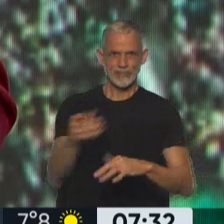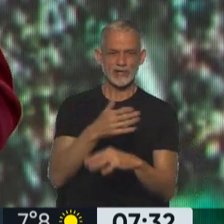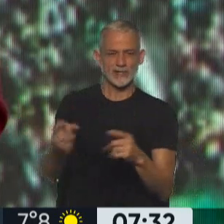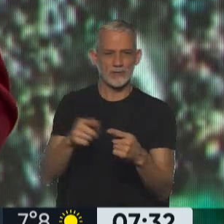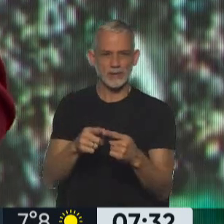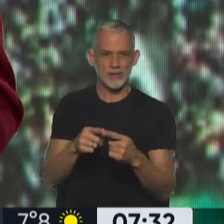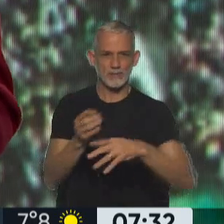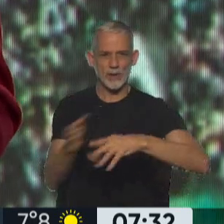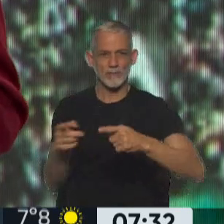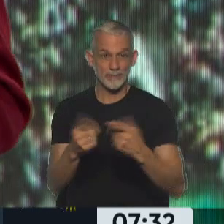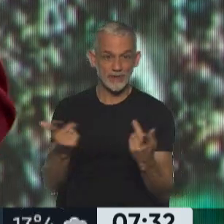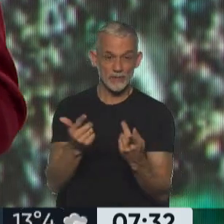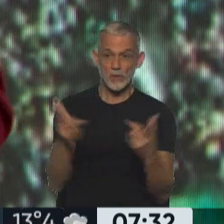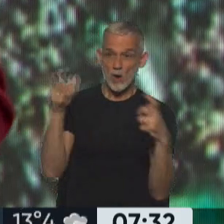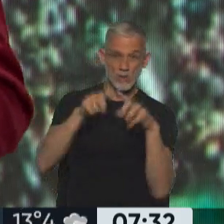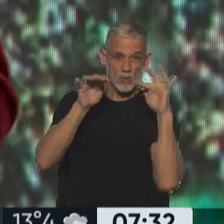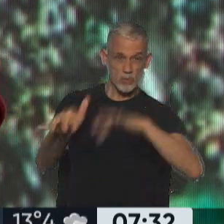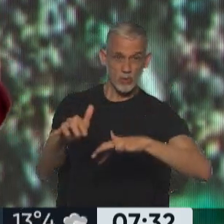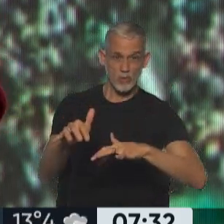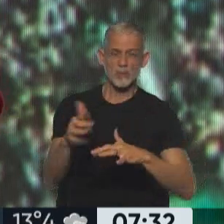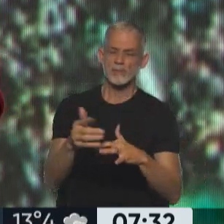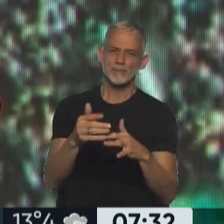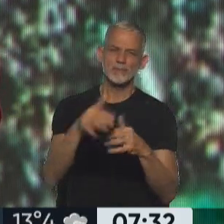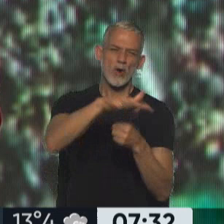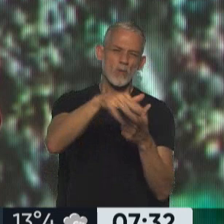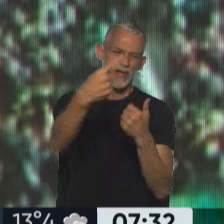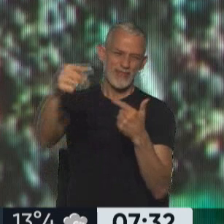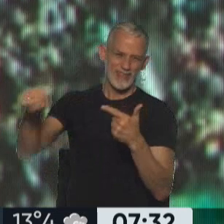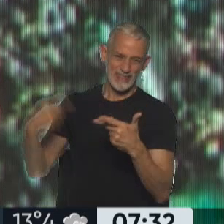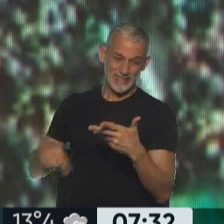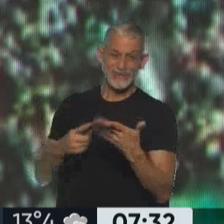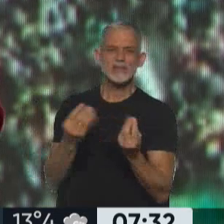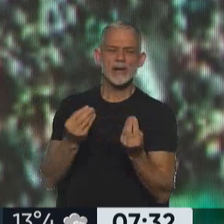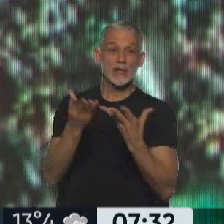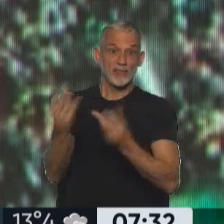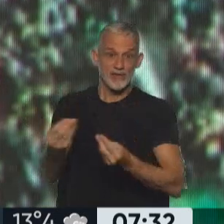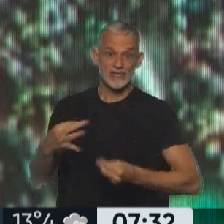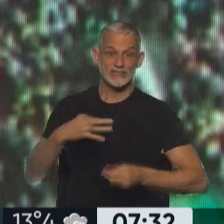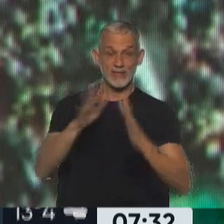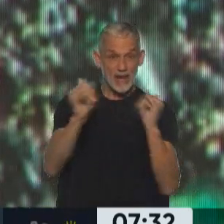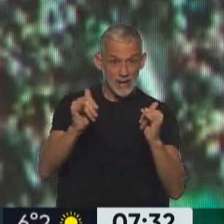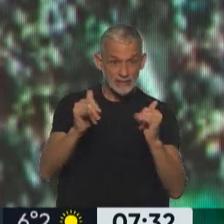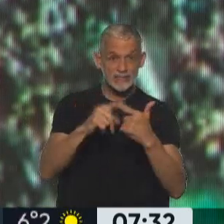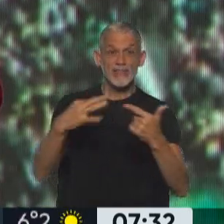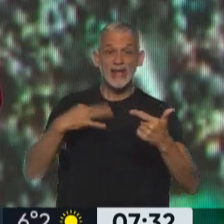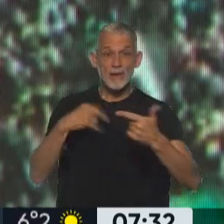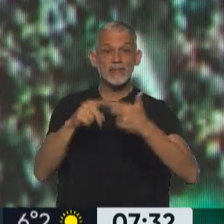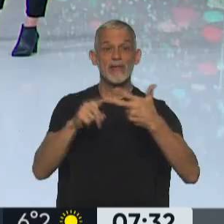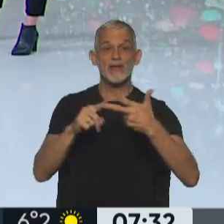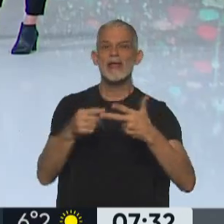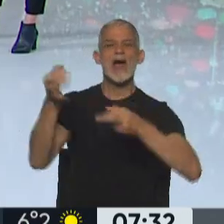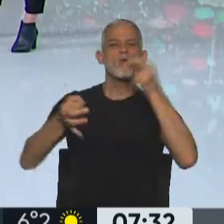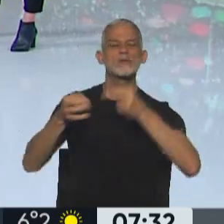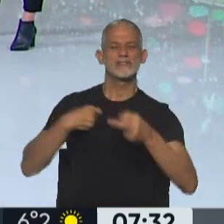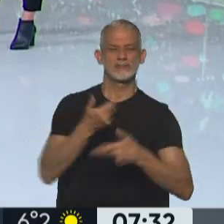reunión de personas de distintas comunidades, justamente en defensa de la paz, de la vida y de la